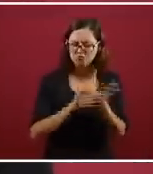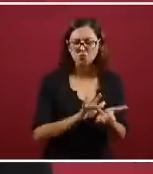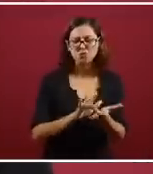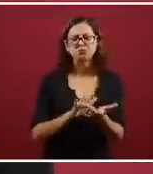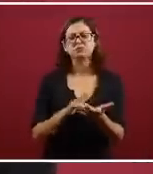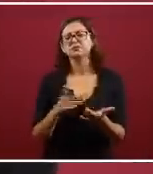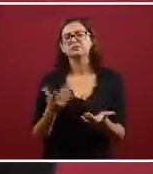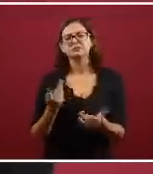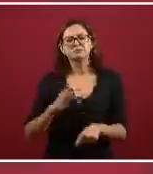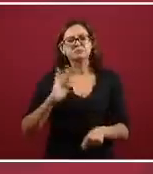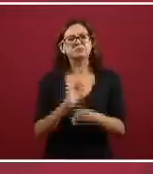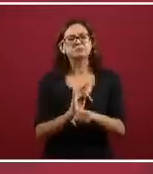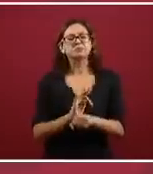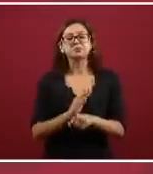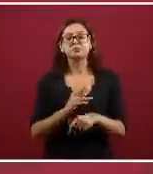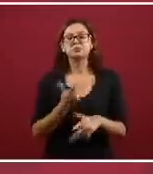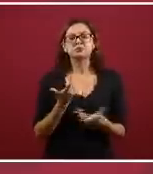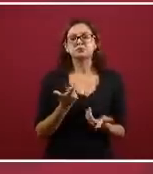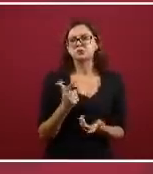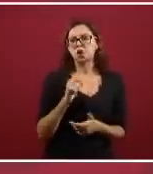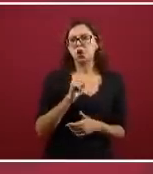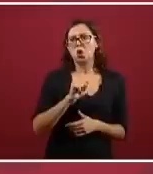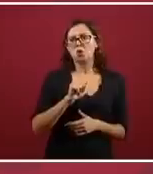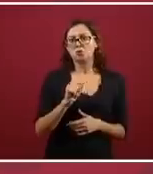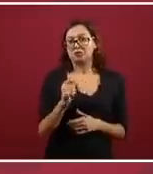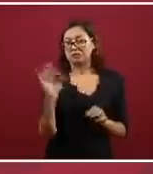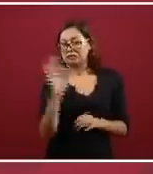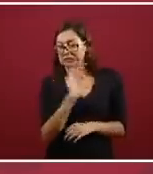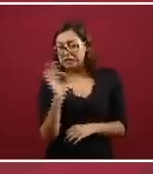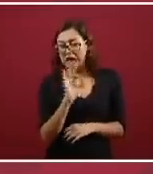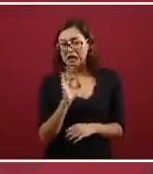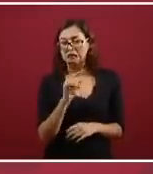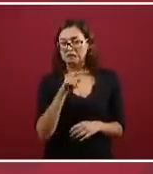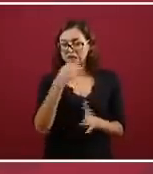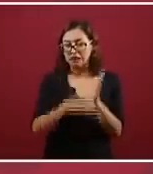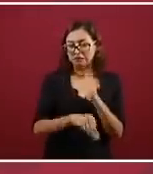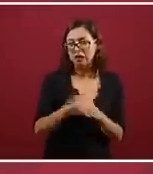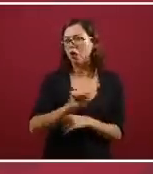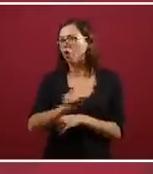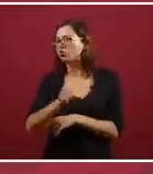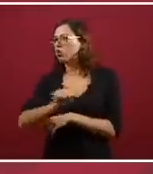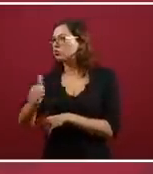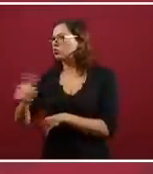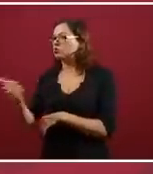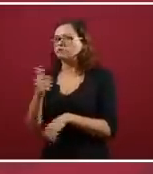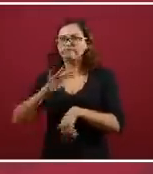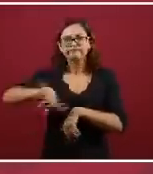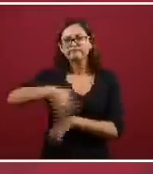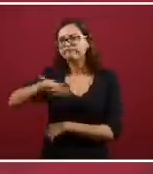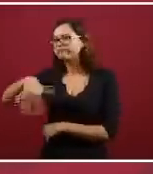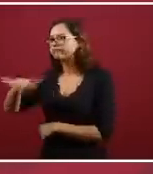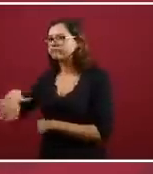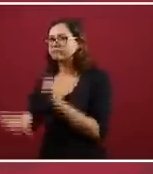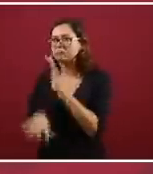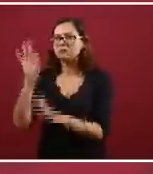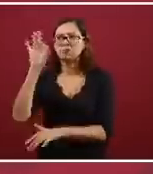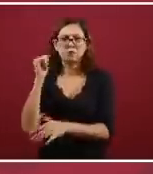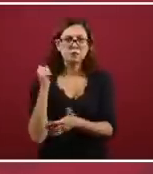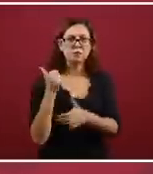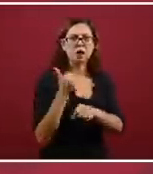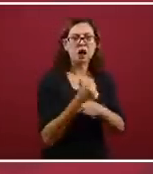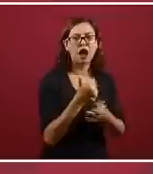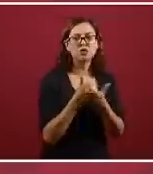no dejamos de ver otras posibilidades, otros proyectos. Las empresas con las